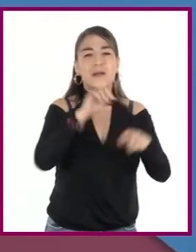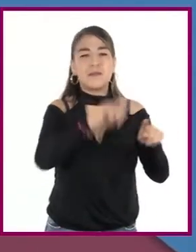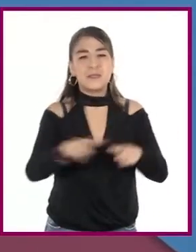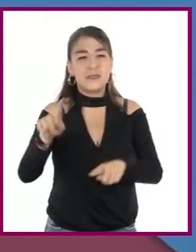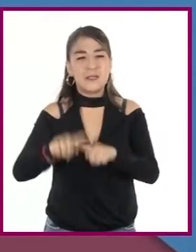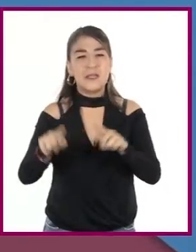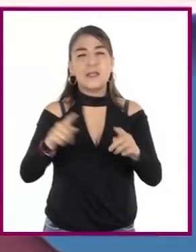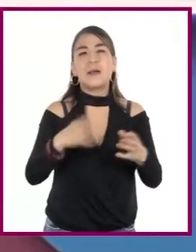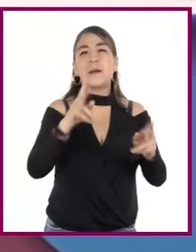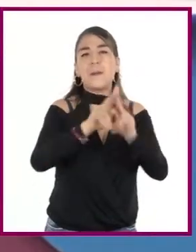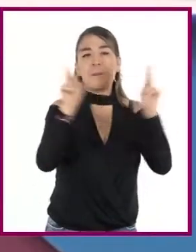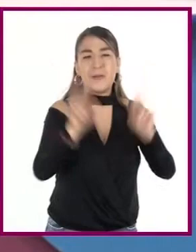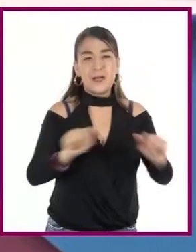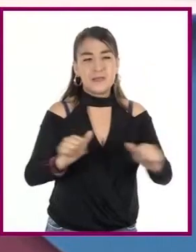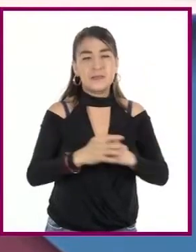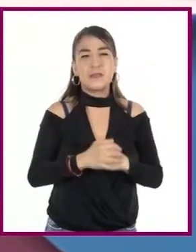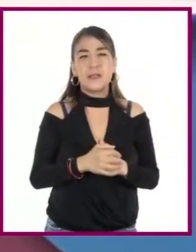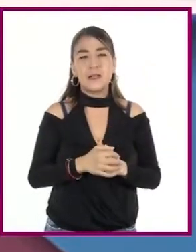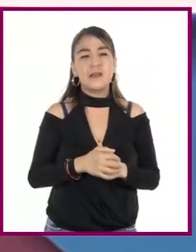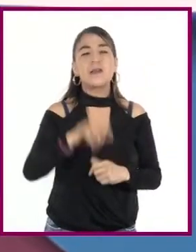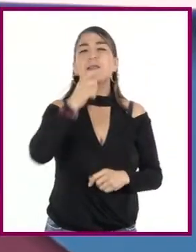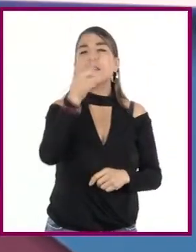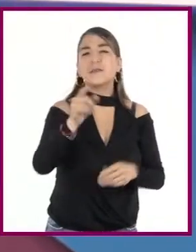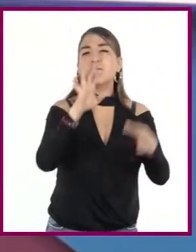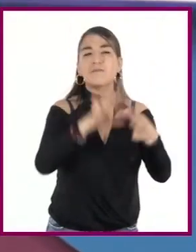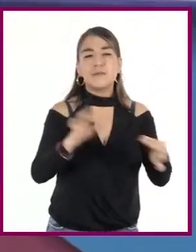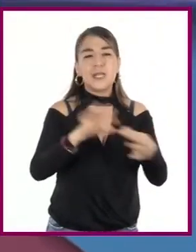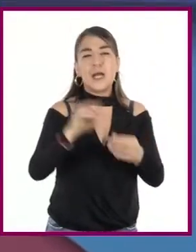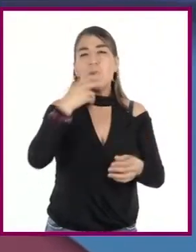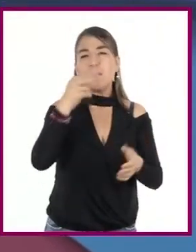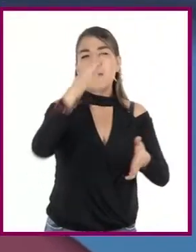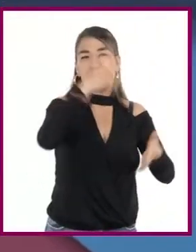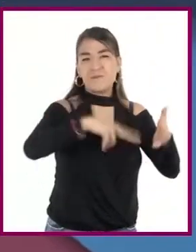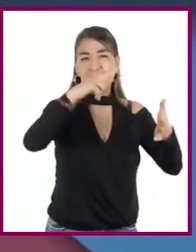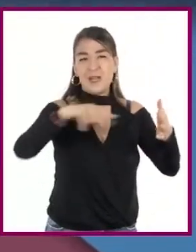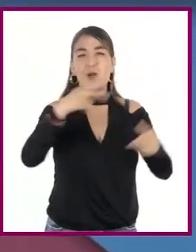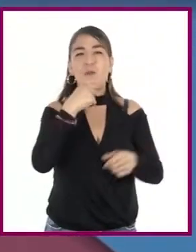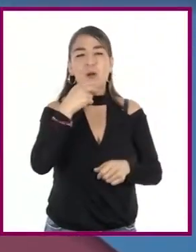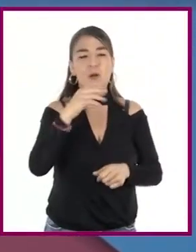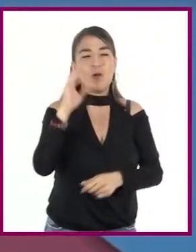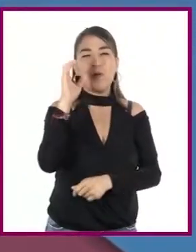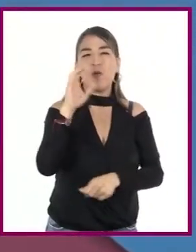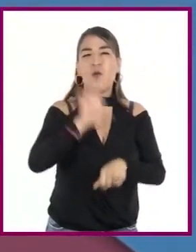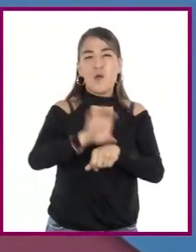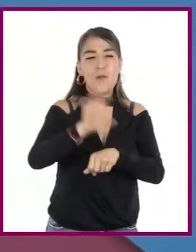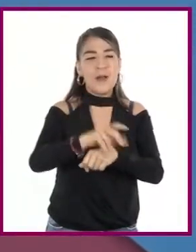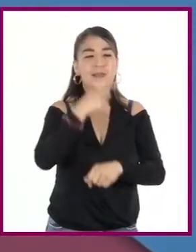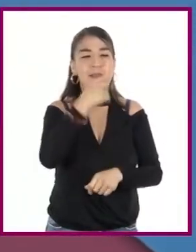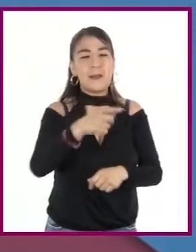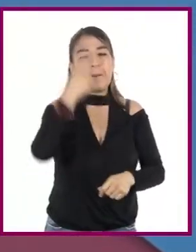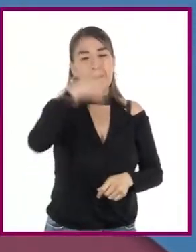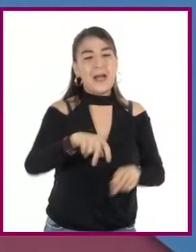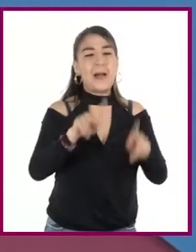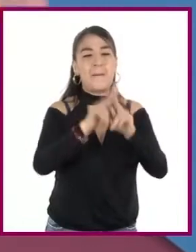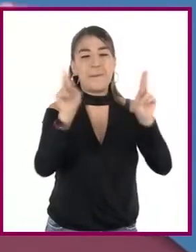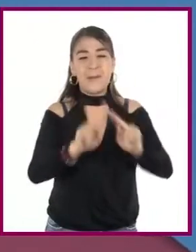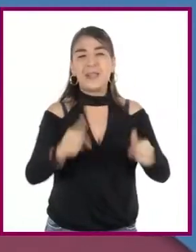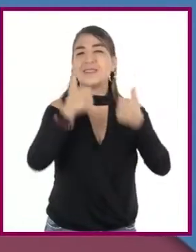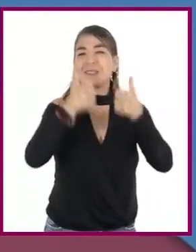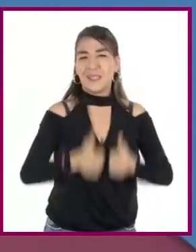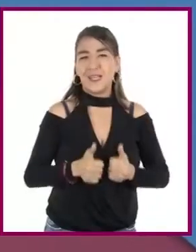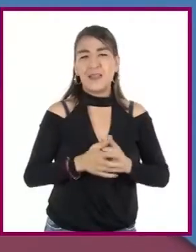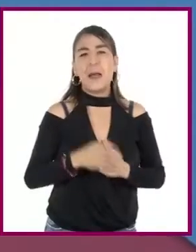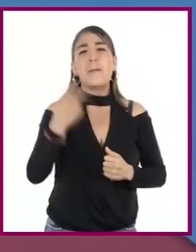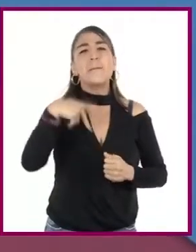de los países. Es lo que expresa el pintor colombiano en su obra Para que la paz se quede. Pero